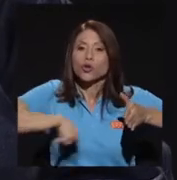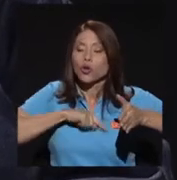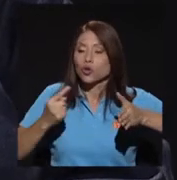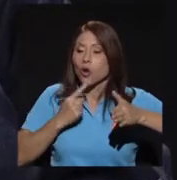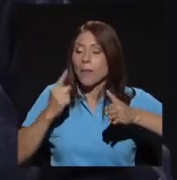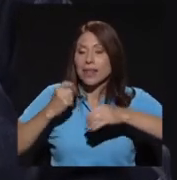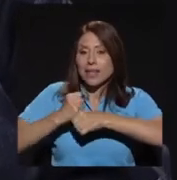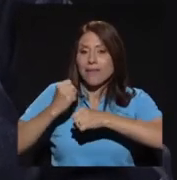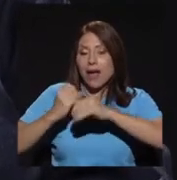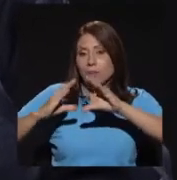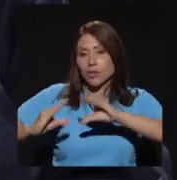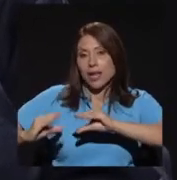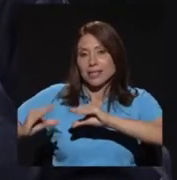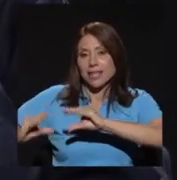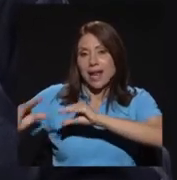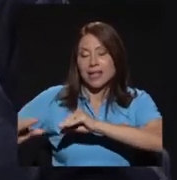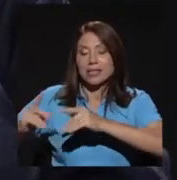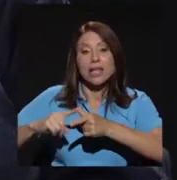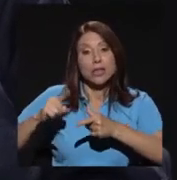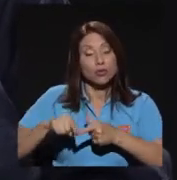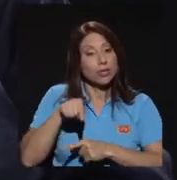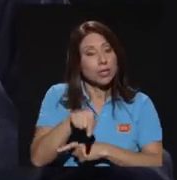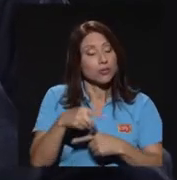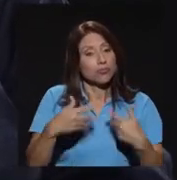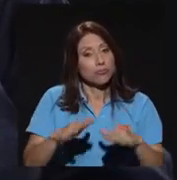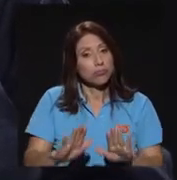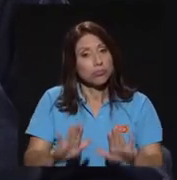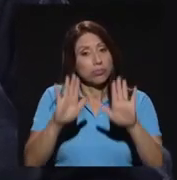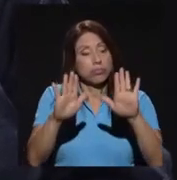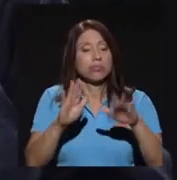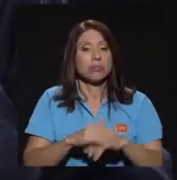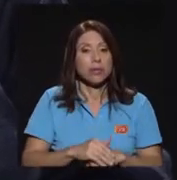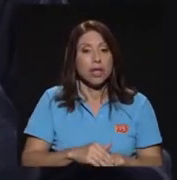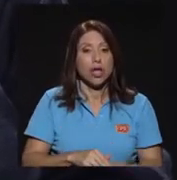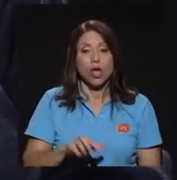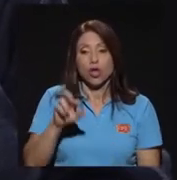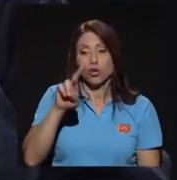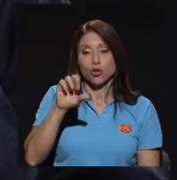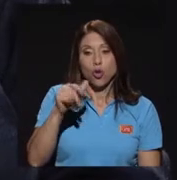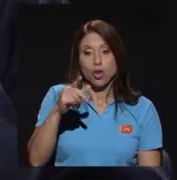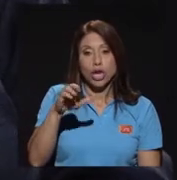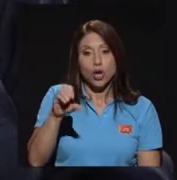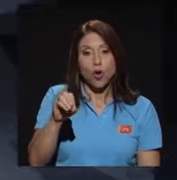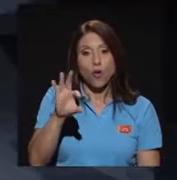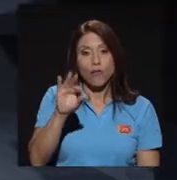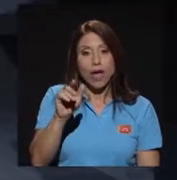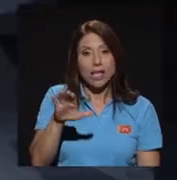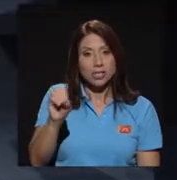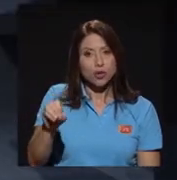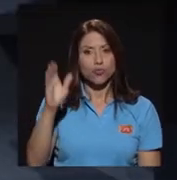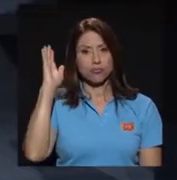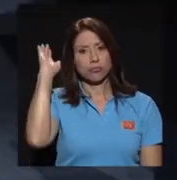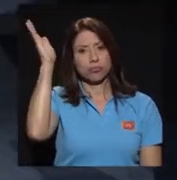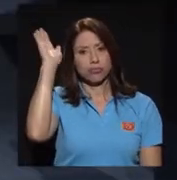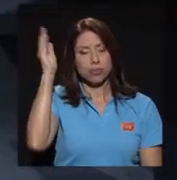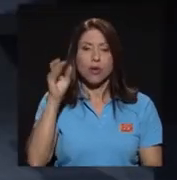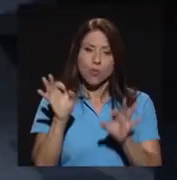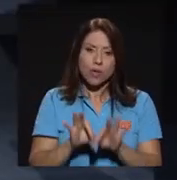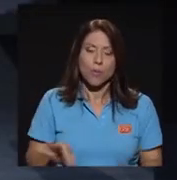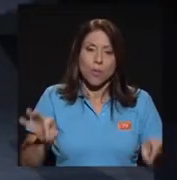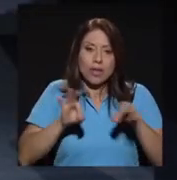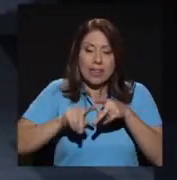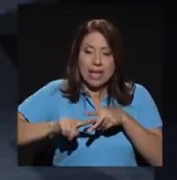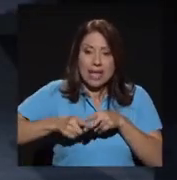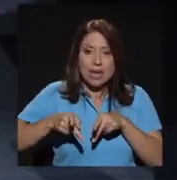tardes entonces y fue una gran cosa el discurso de rodrigo fue muy importante en la inauguración del edificio cuando